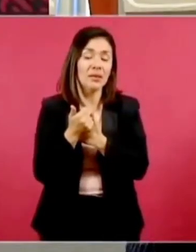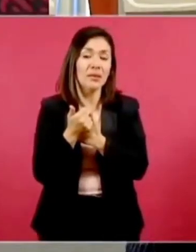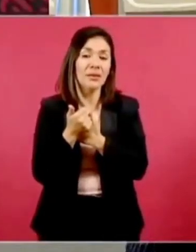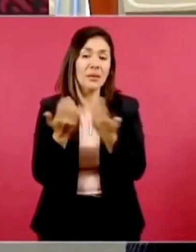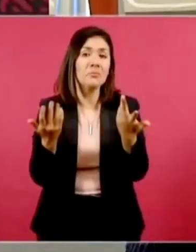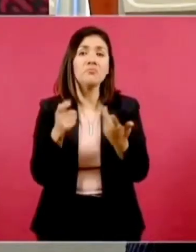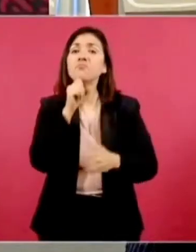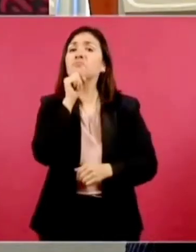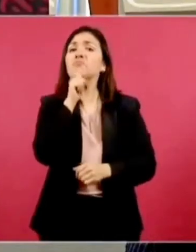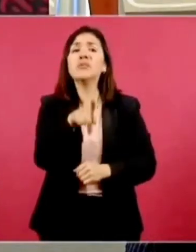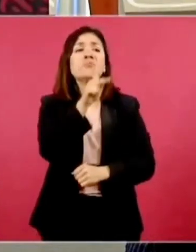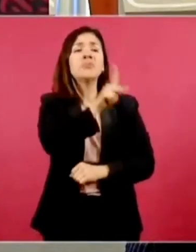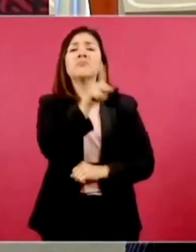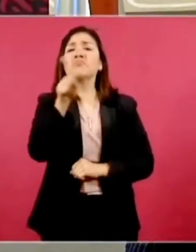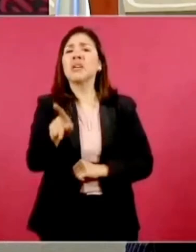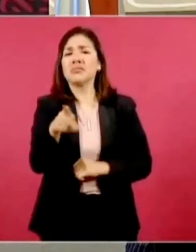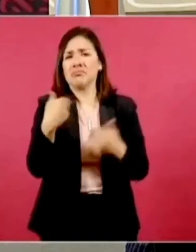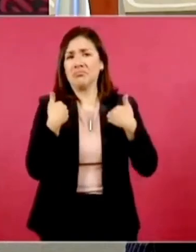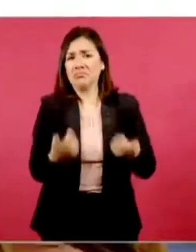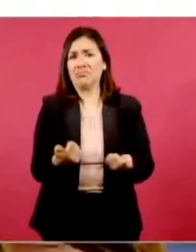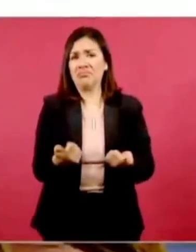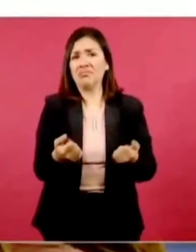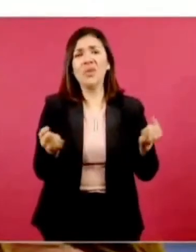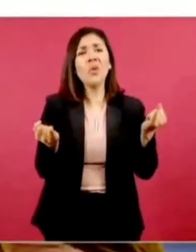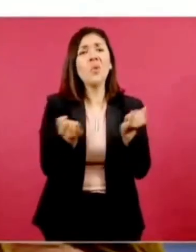juegan el mismo rol político.